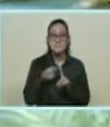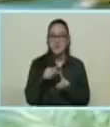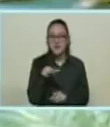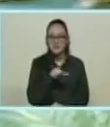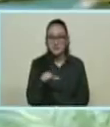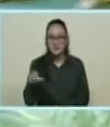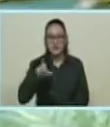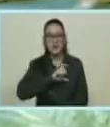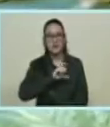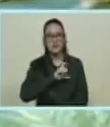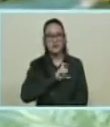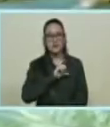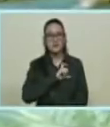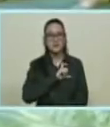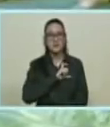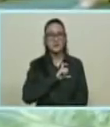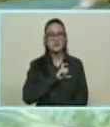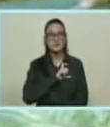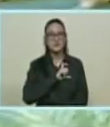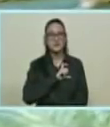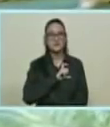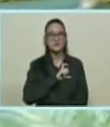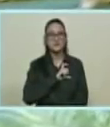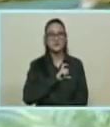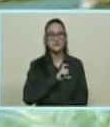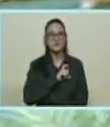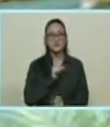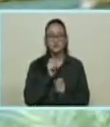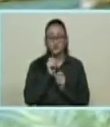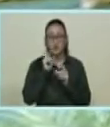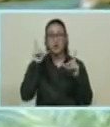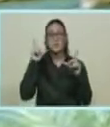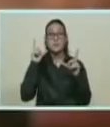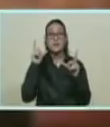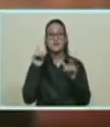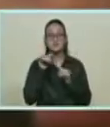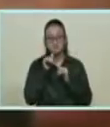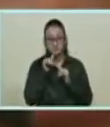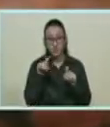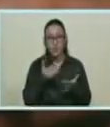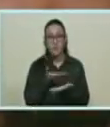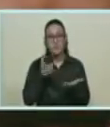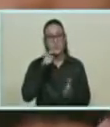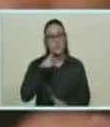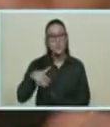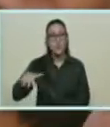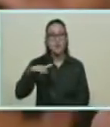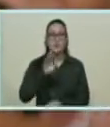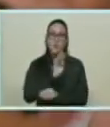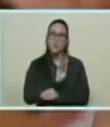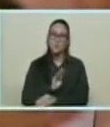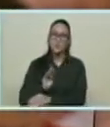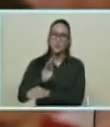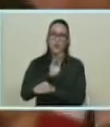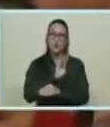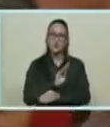semana de enero, tengo grandes sorpresas y anuncios para nuestro pueblo, para proteger